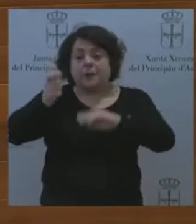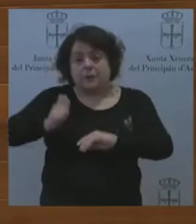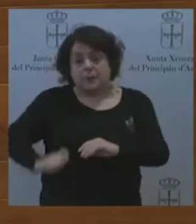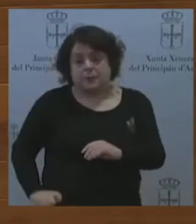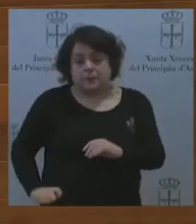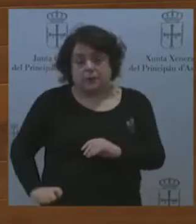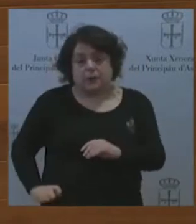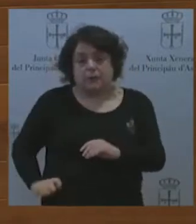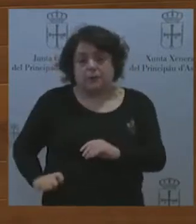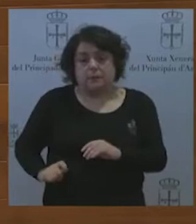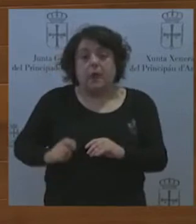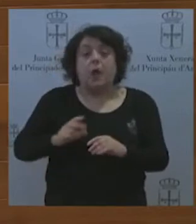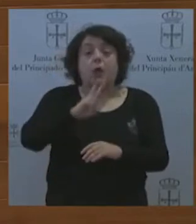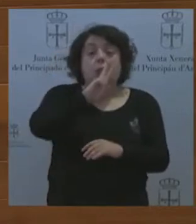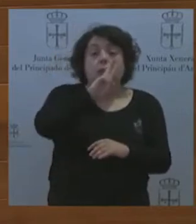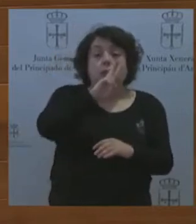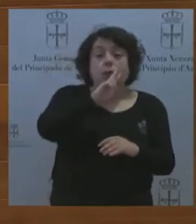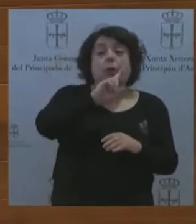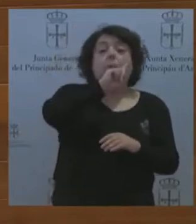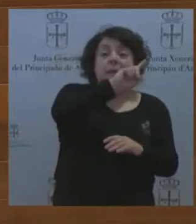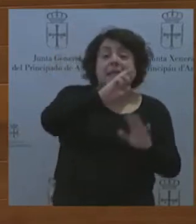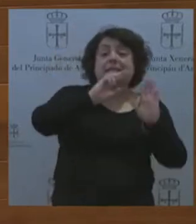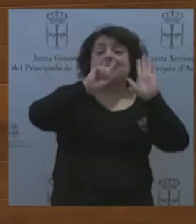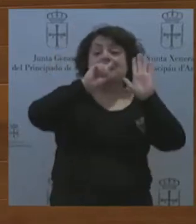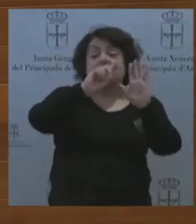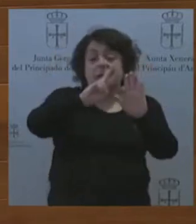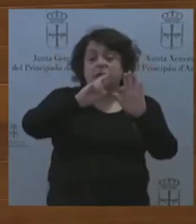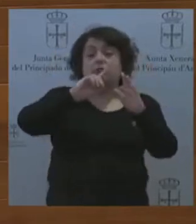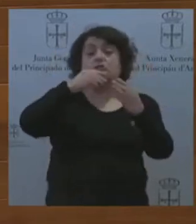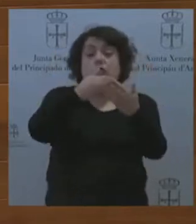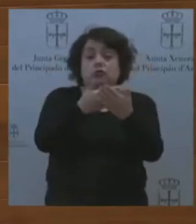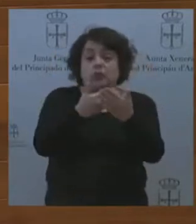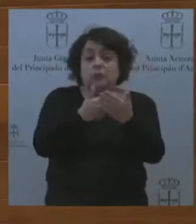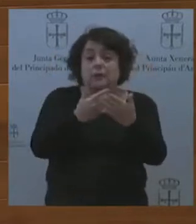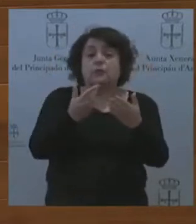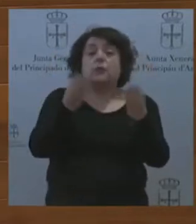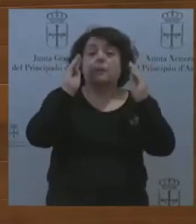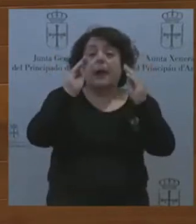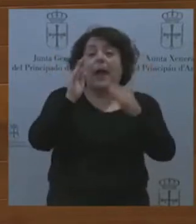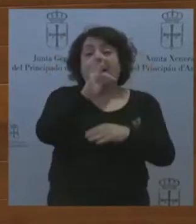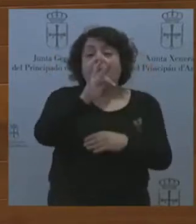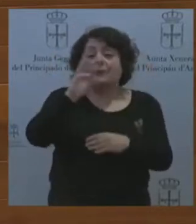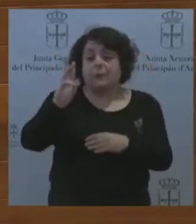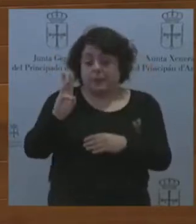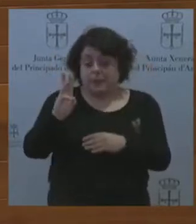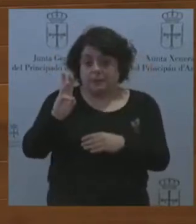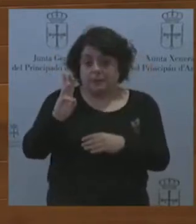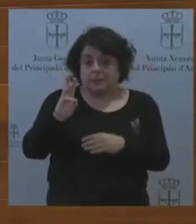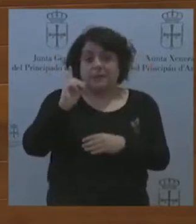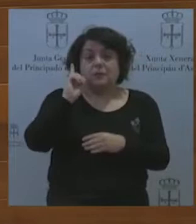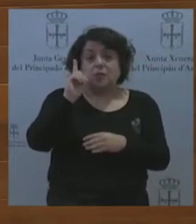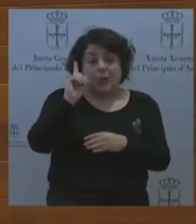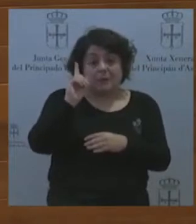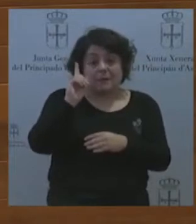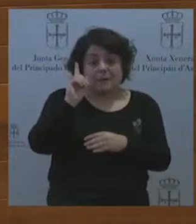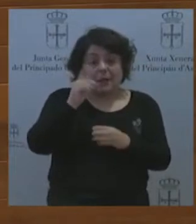2.696 solicitudes para cursar una FP. Y solo han podido hacerlos, este curso al menos, en el